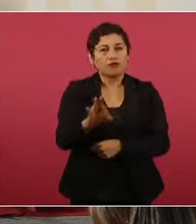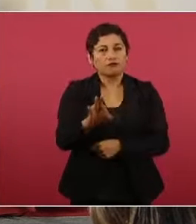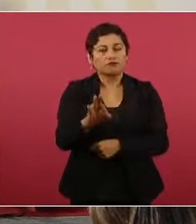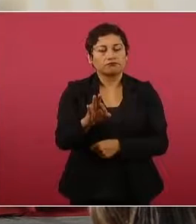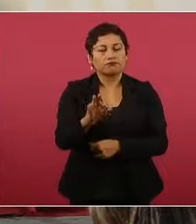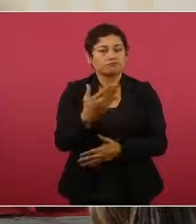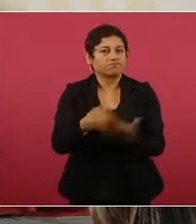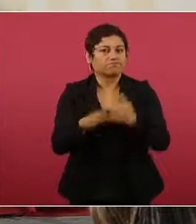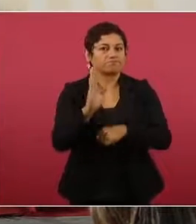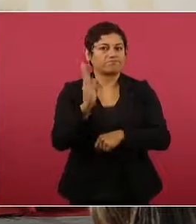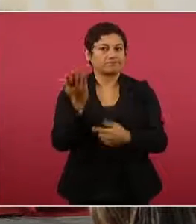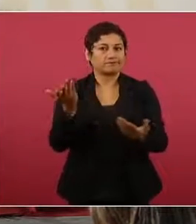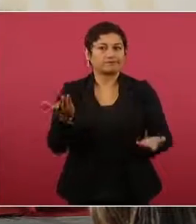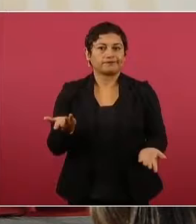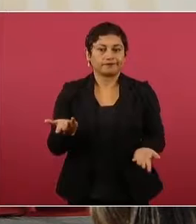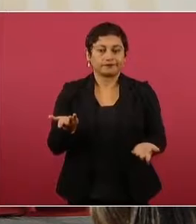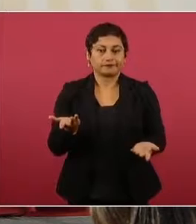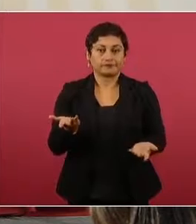Por eso